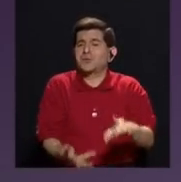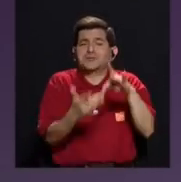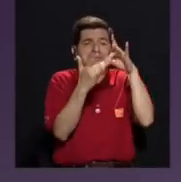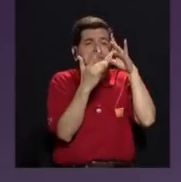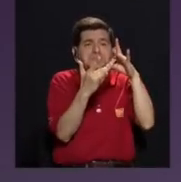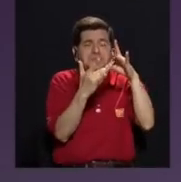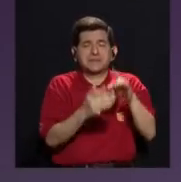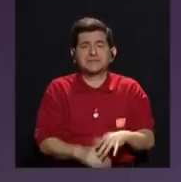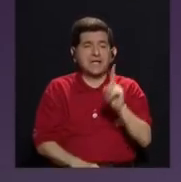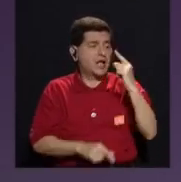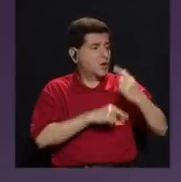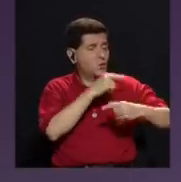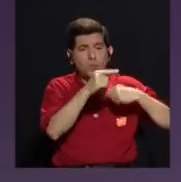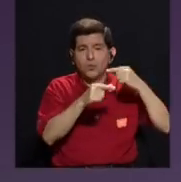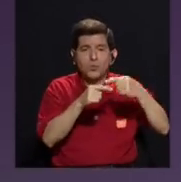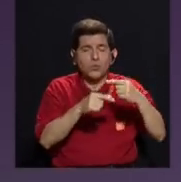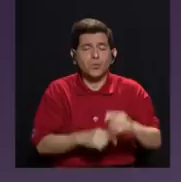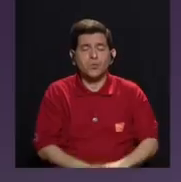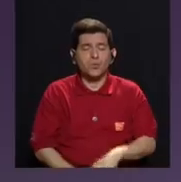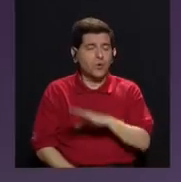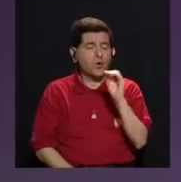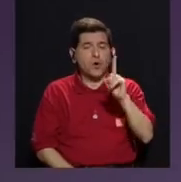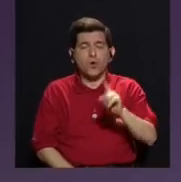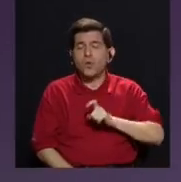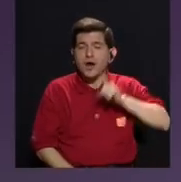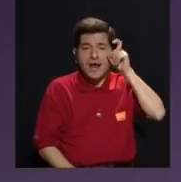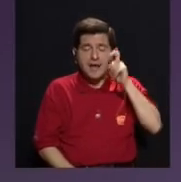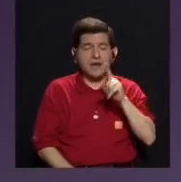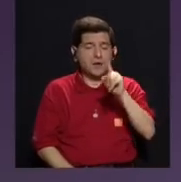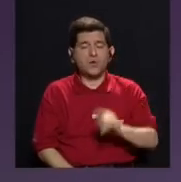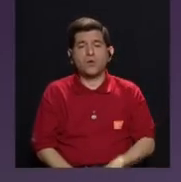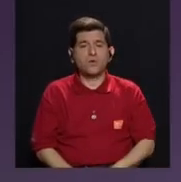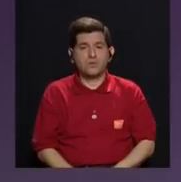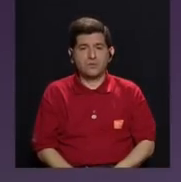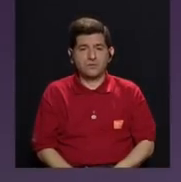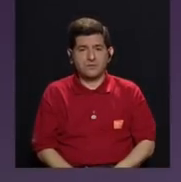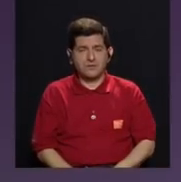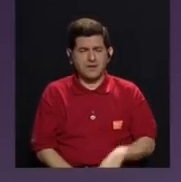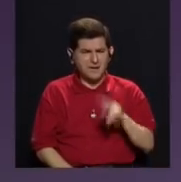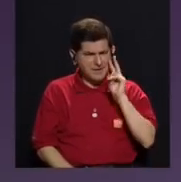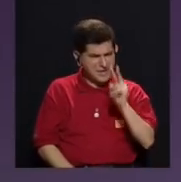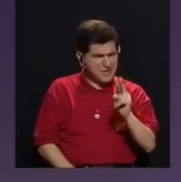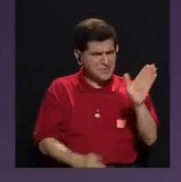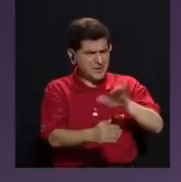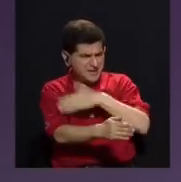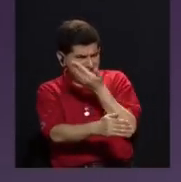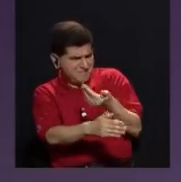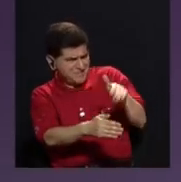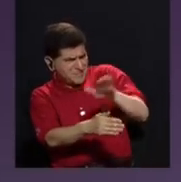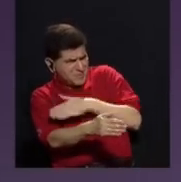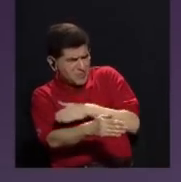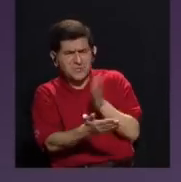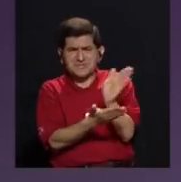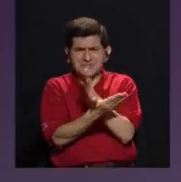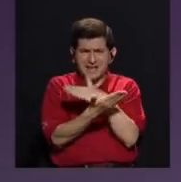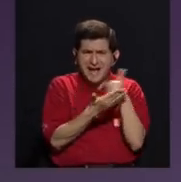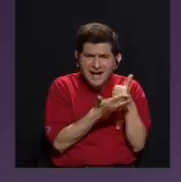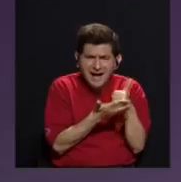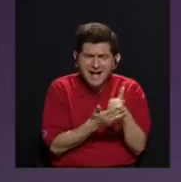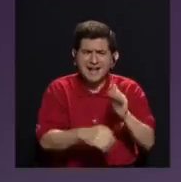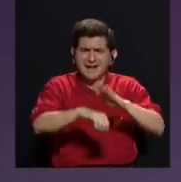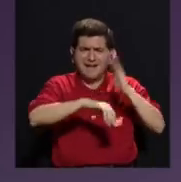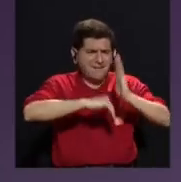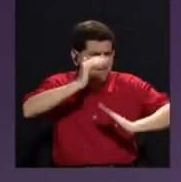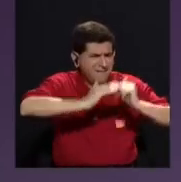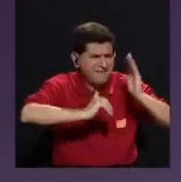un género en particular o de un sexo en particular y empezar a mirar la música como algo que nos permite